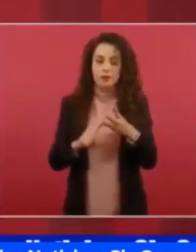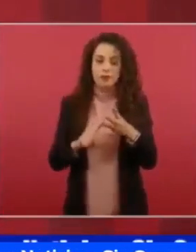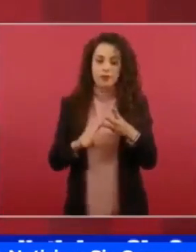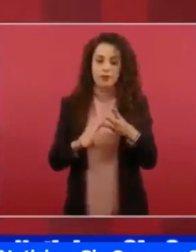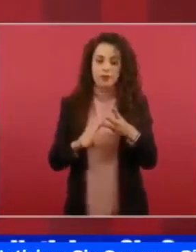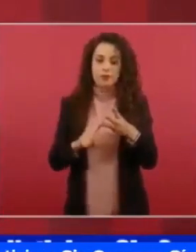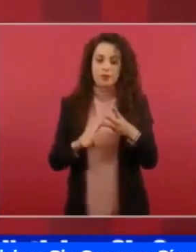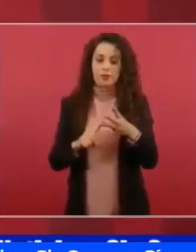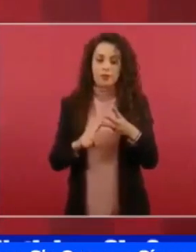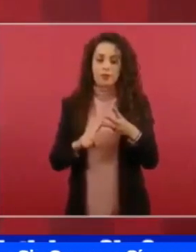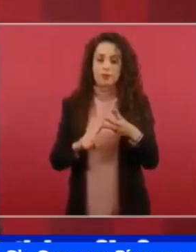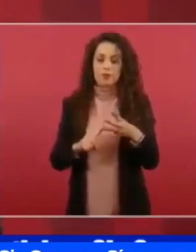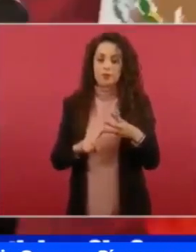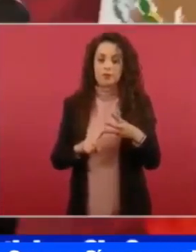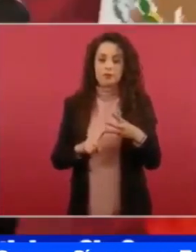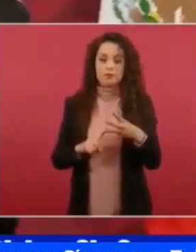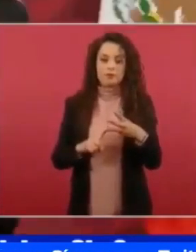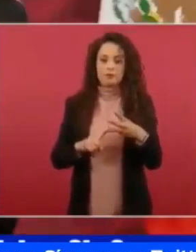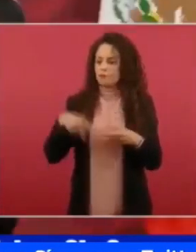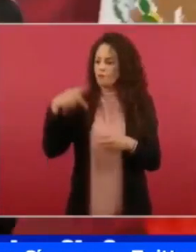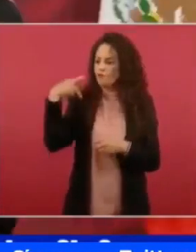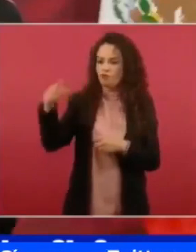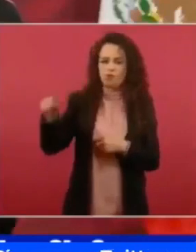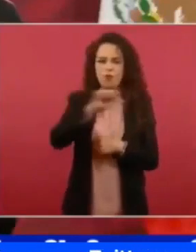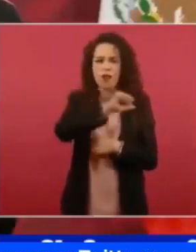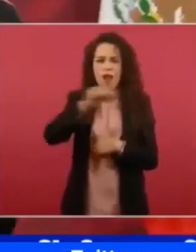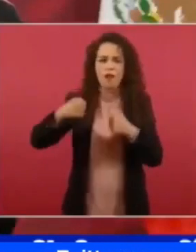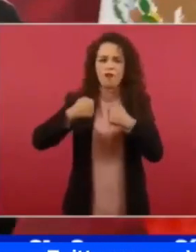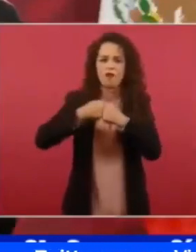la frontera.